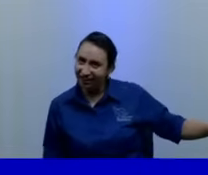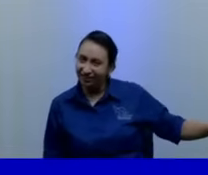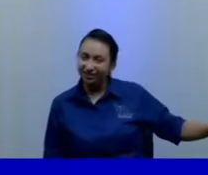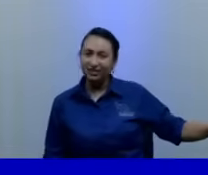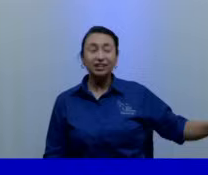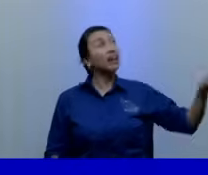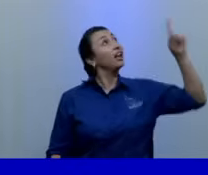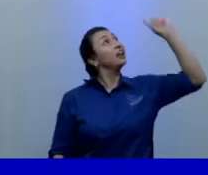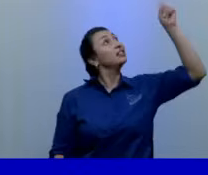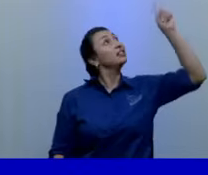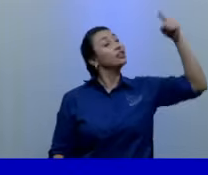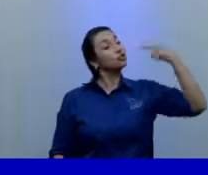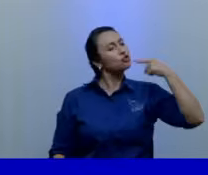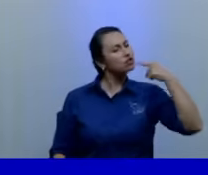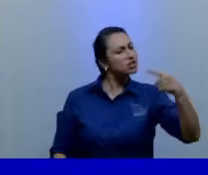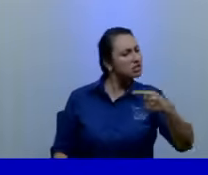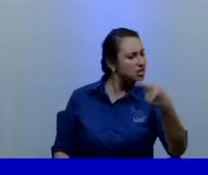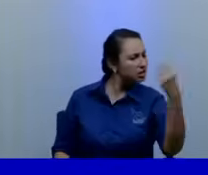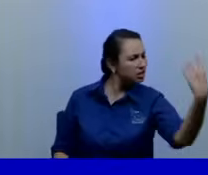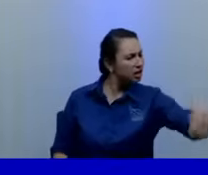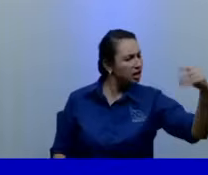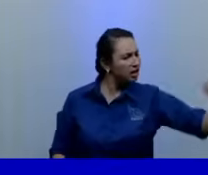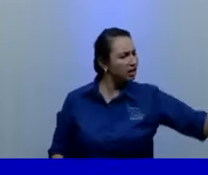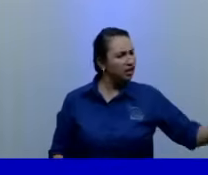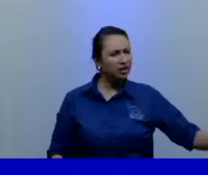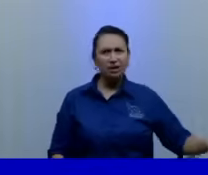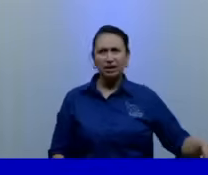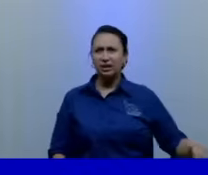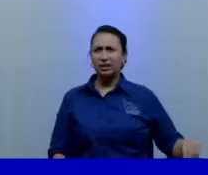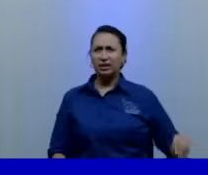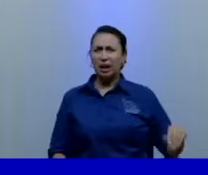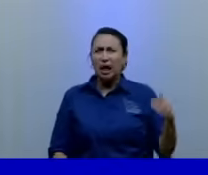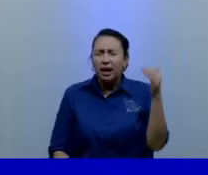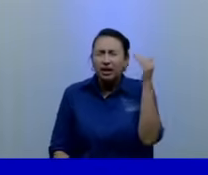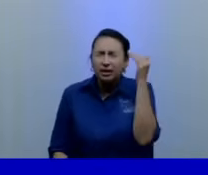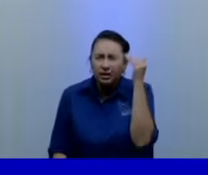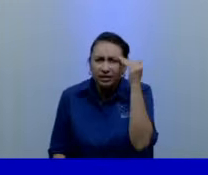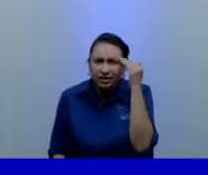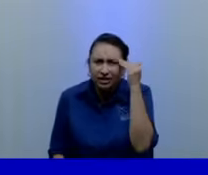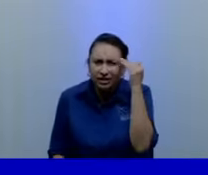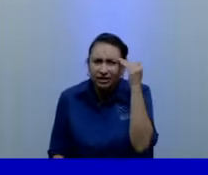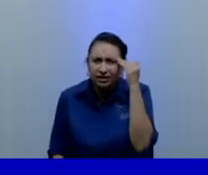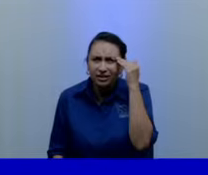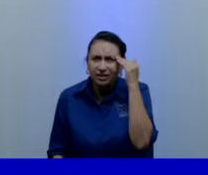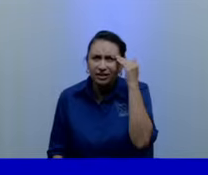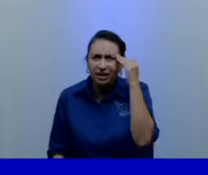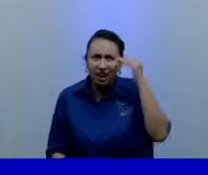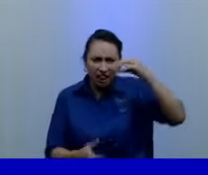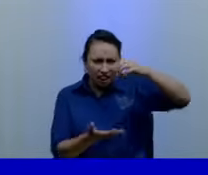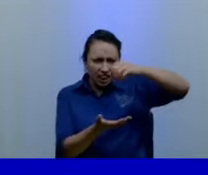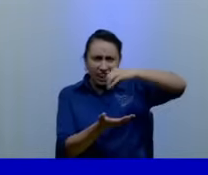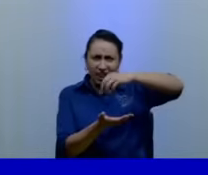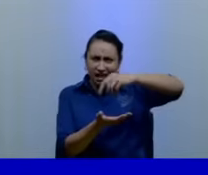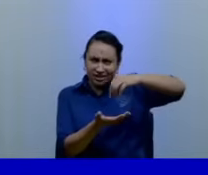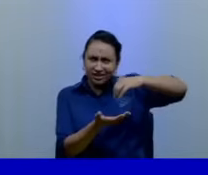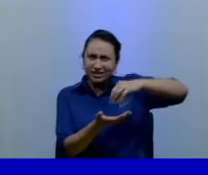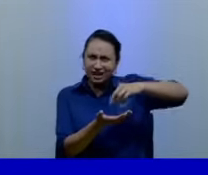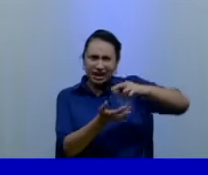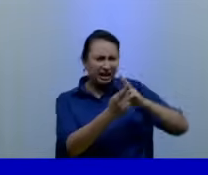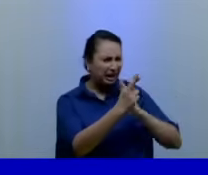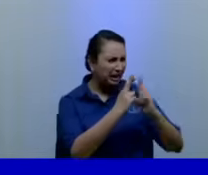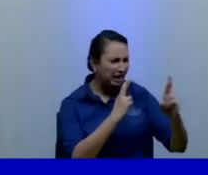Así dice el Señor, pero note usted la cercanía de la sal con la manifestación profética.